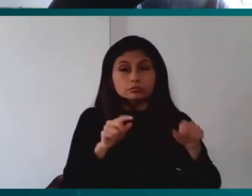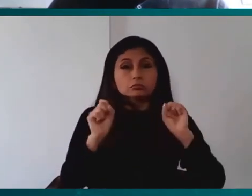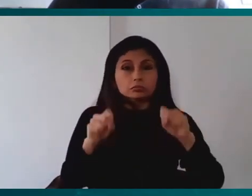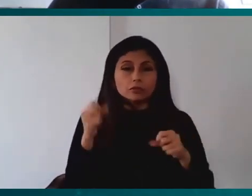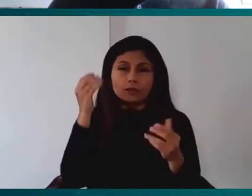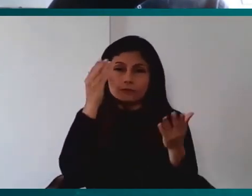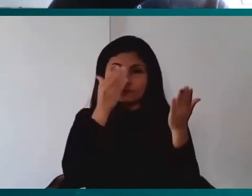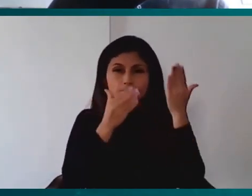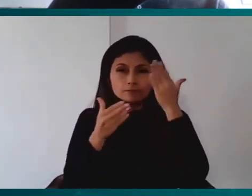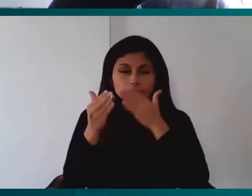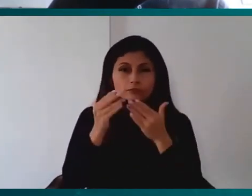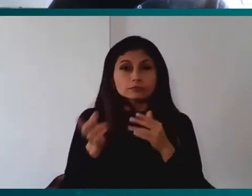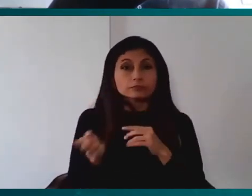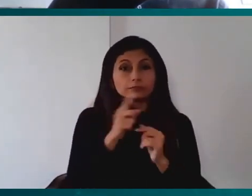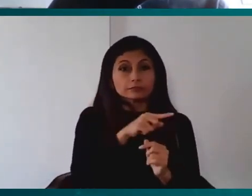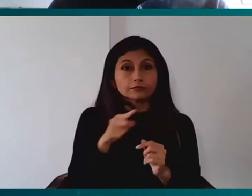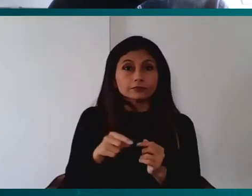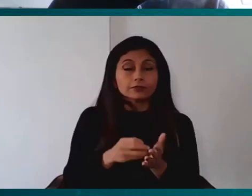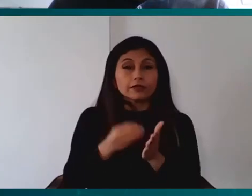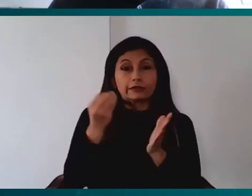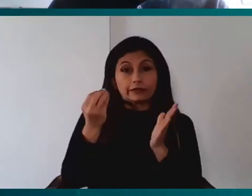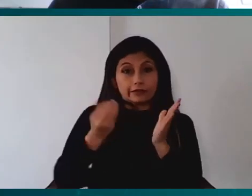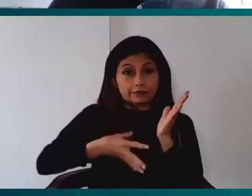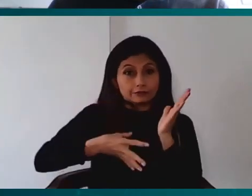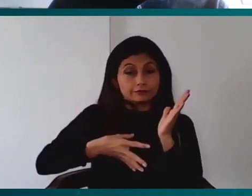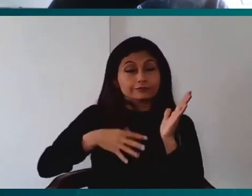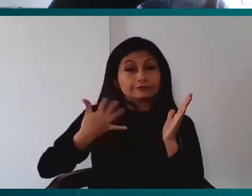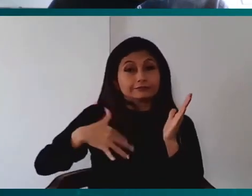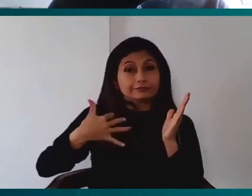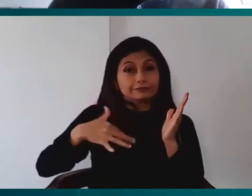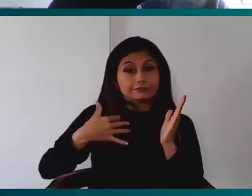primero tiene unos costos bastante importantes,